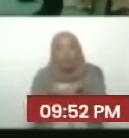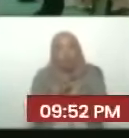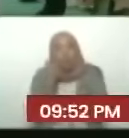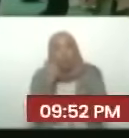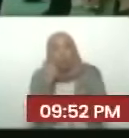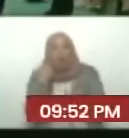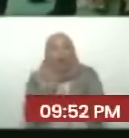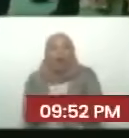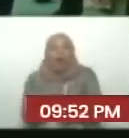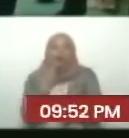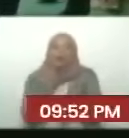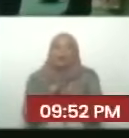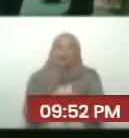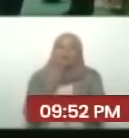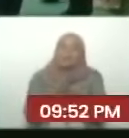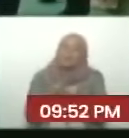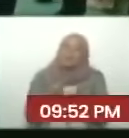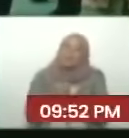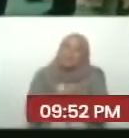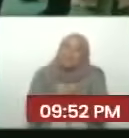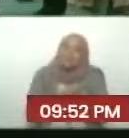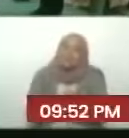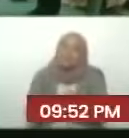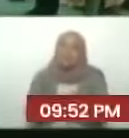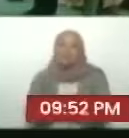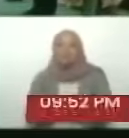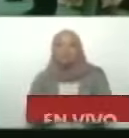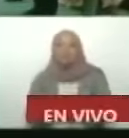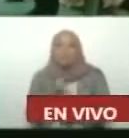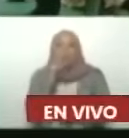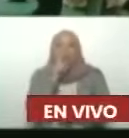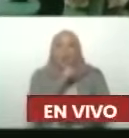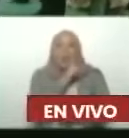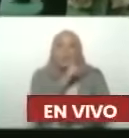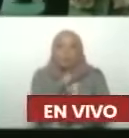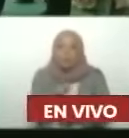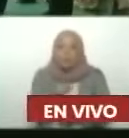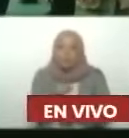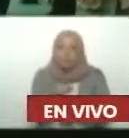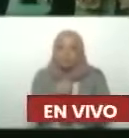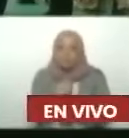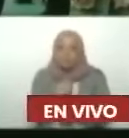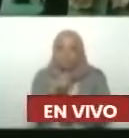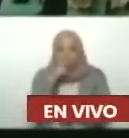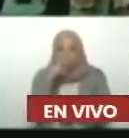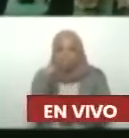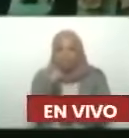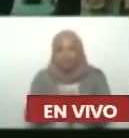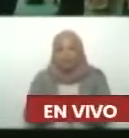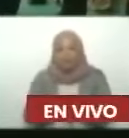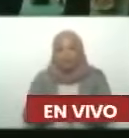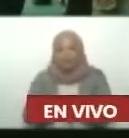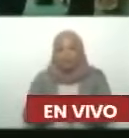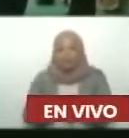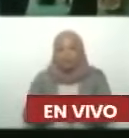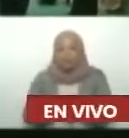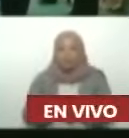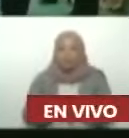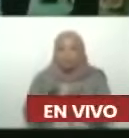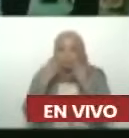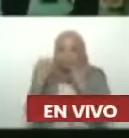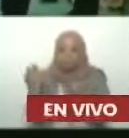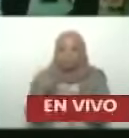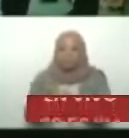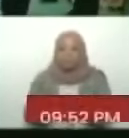Esta remera tiene un pequeño... Aquí si ves está, de otro lado, está tu nombre. Bravo. ¿Verdad? Bien, Maradona. Mira, vale.